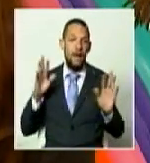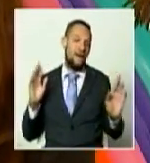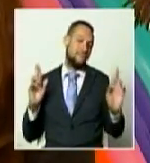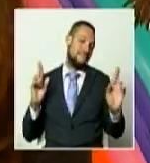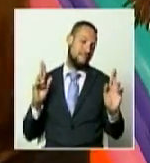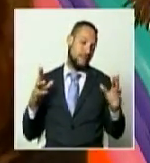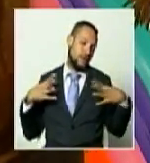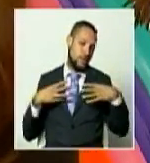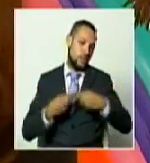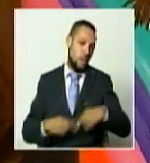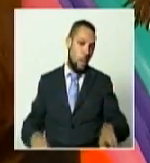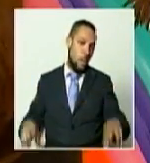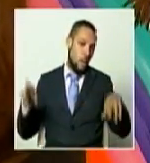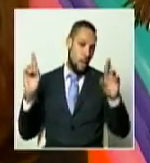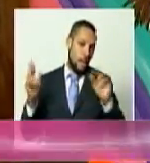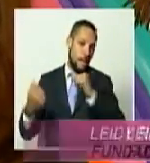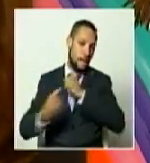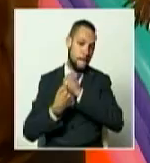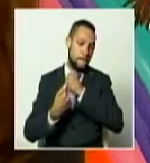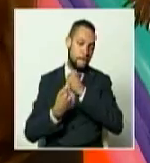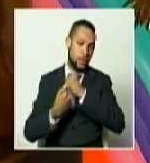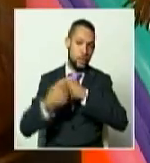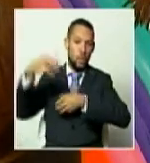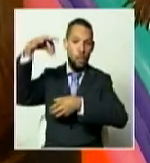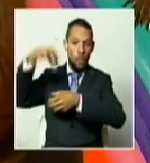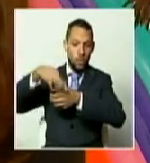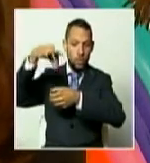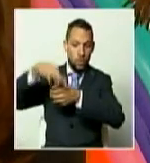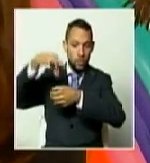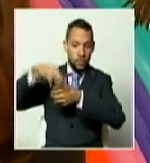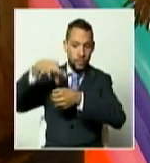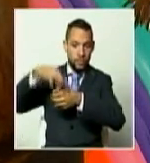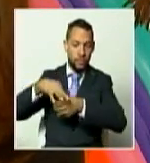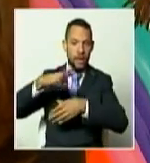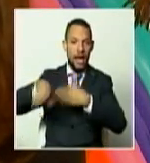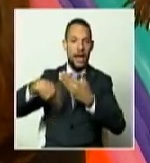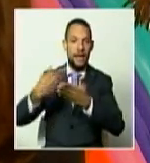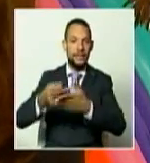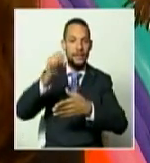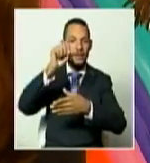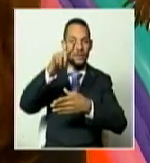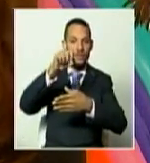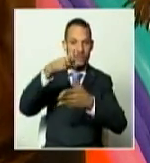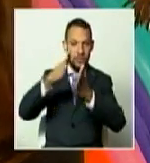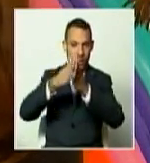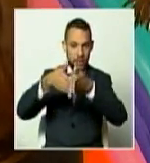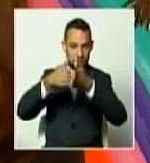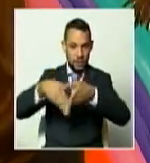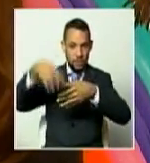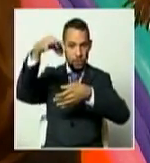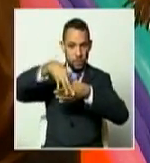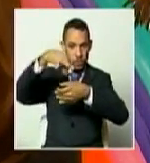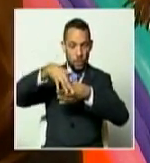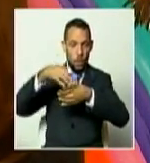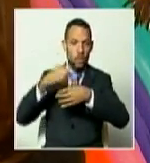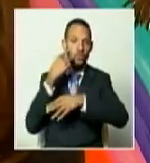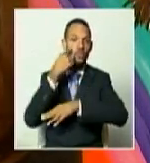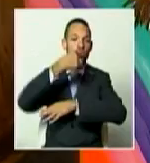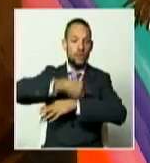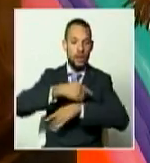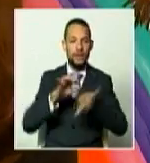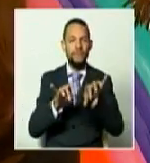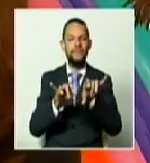Entonces esperamos recibir el apoyo en votos. Tenemos hasta el 11 de diciembre para sus votos. Se puede hacer una vez por día, simplemente es